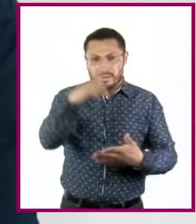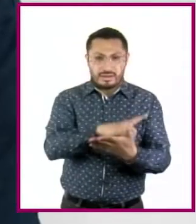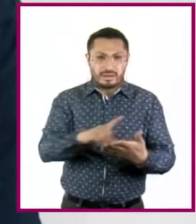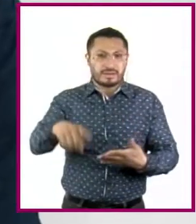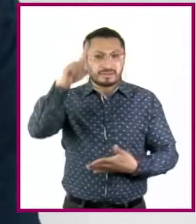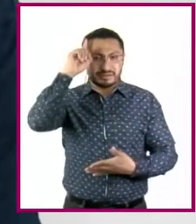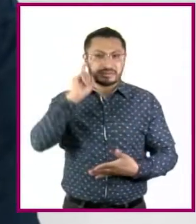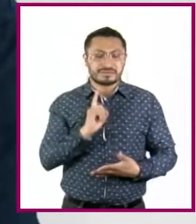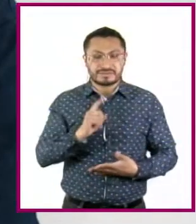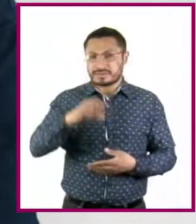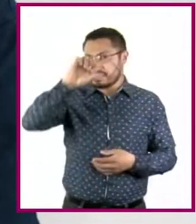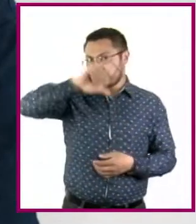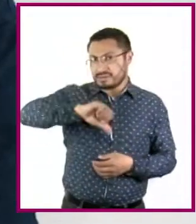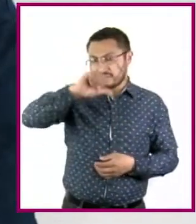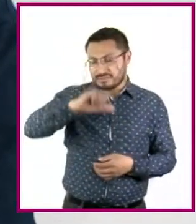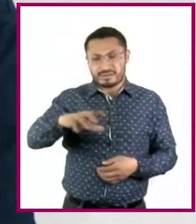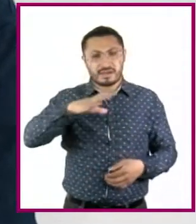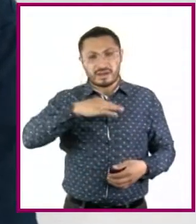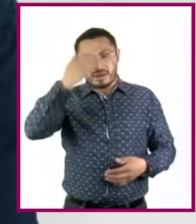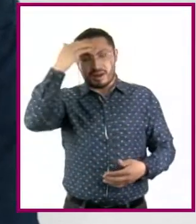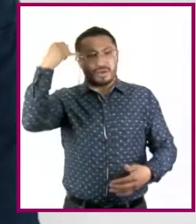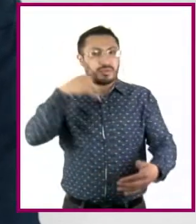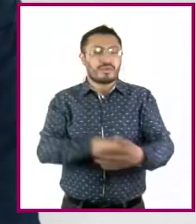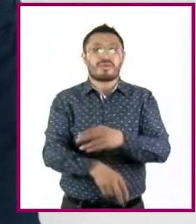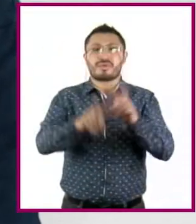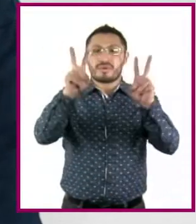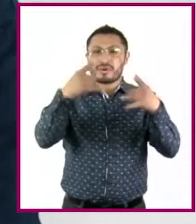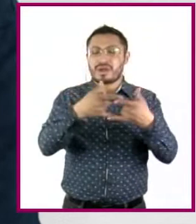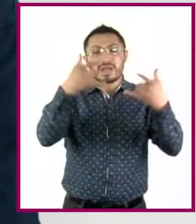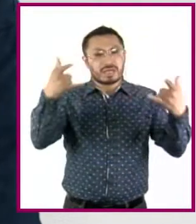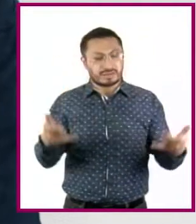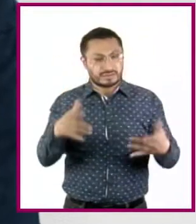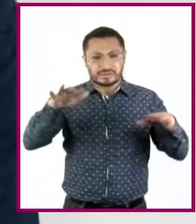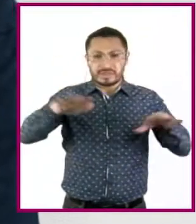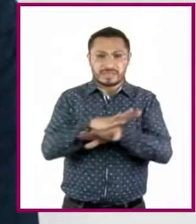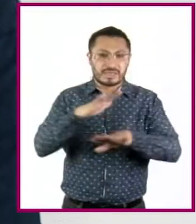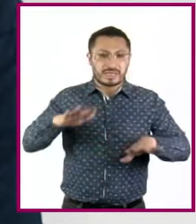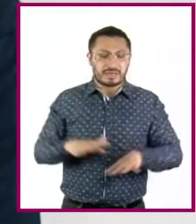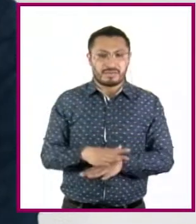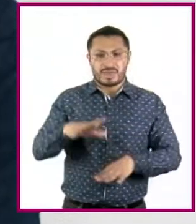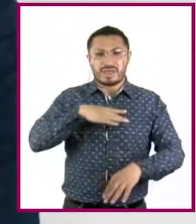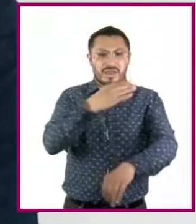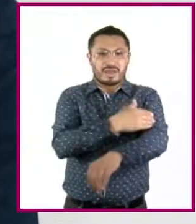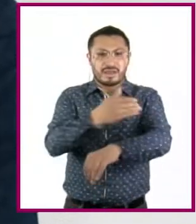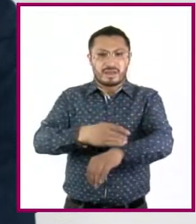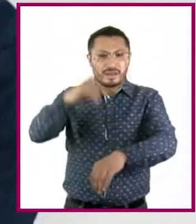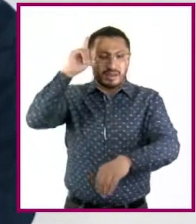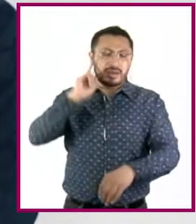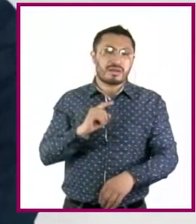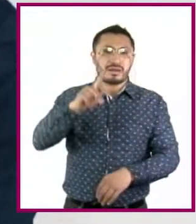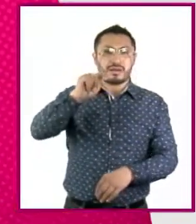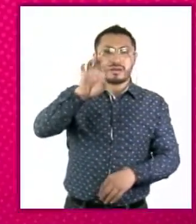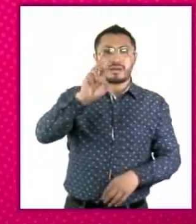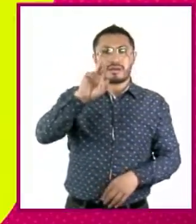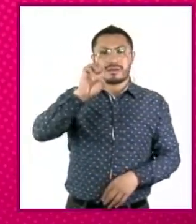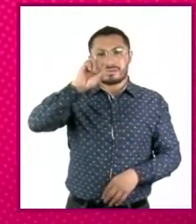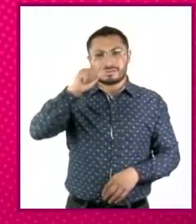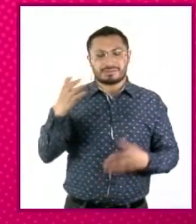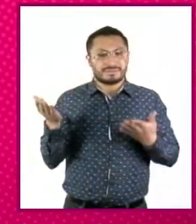mujer. En esta ocasión nos adentraremos en su historia y evolución, acompañados de nuestra invitada Teresa Martínez.